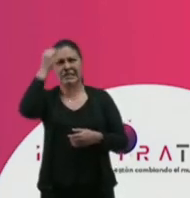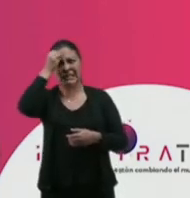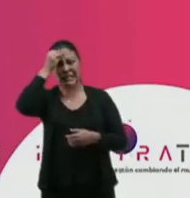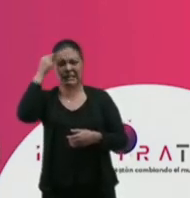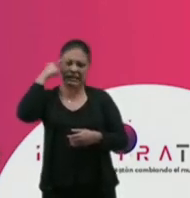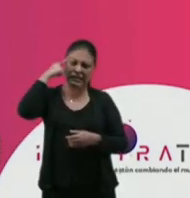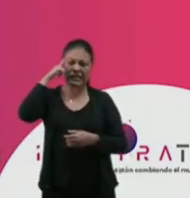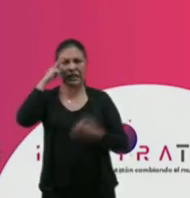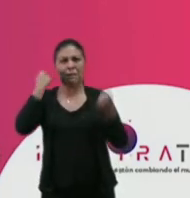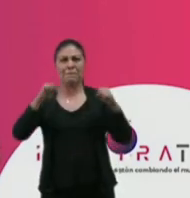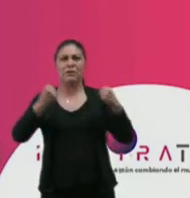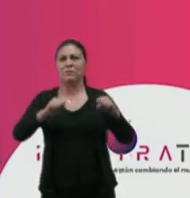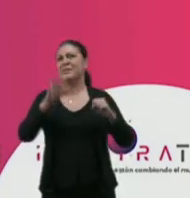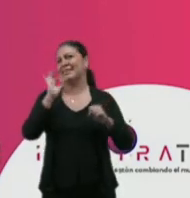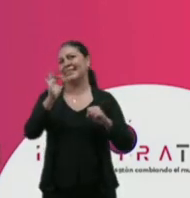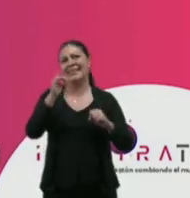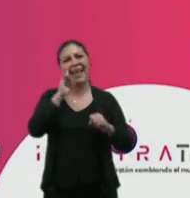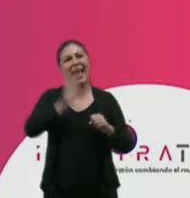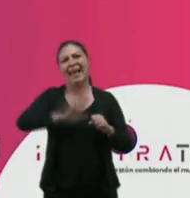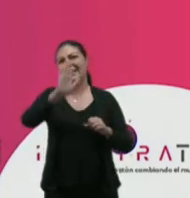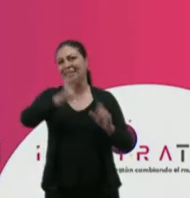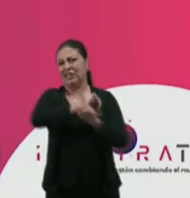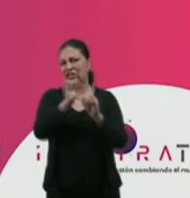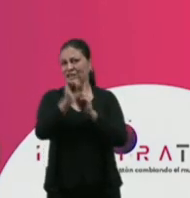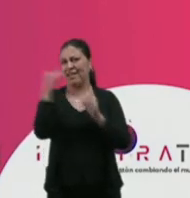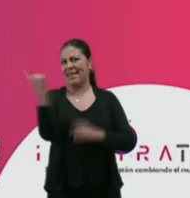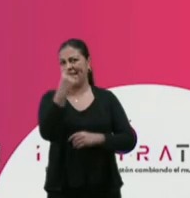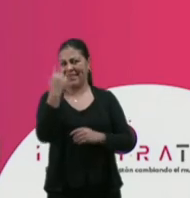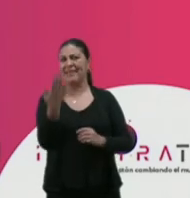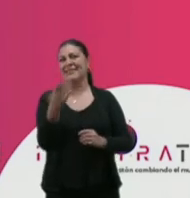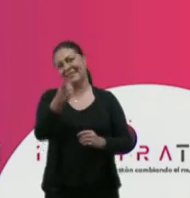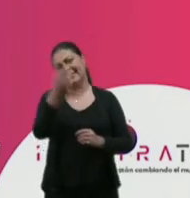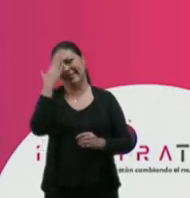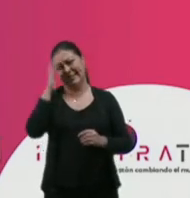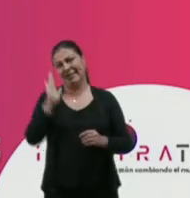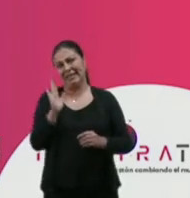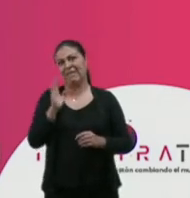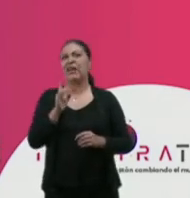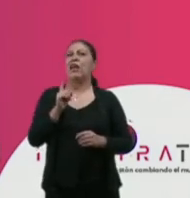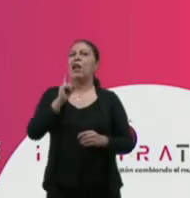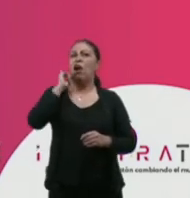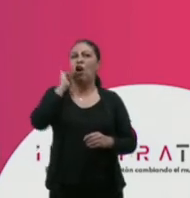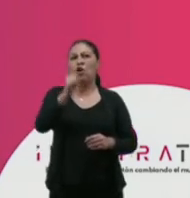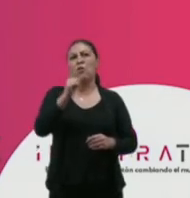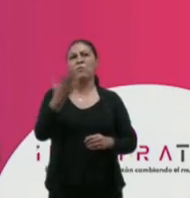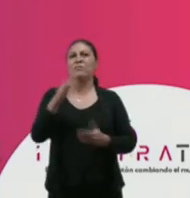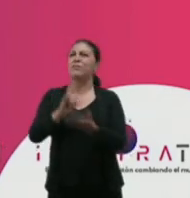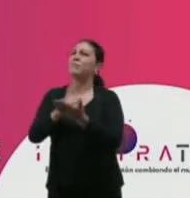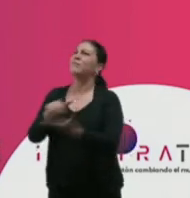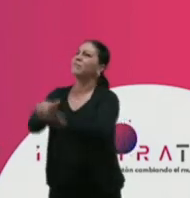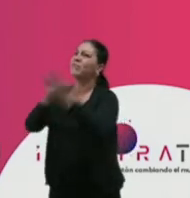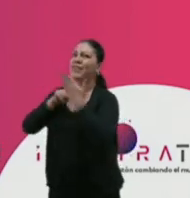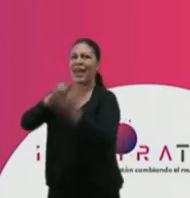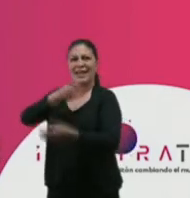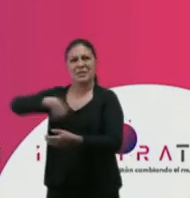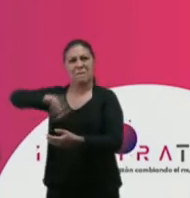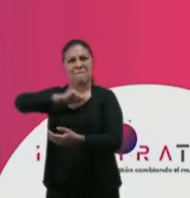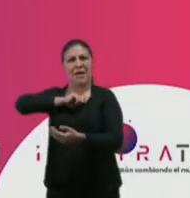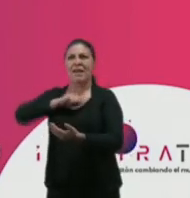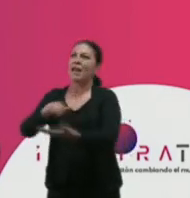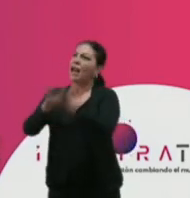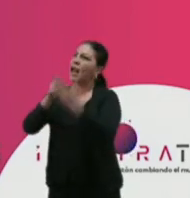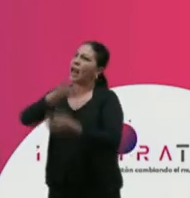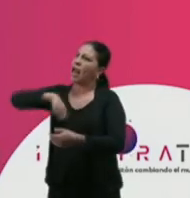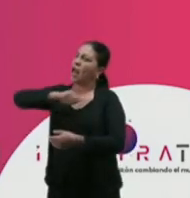viene de un trasfondo monárquico como España, está muy arraigado en